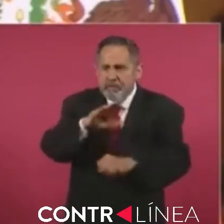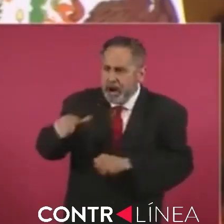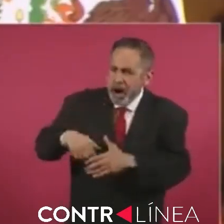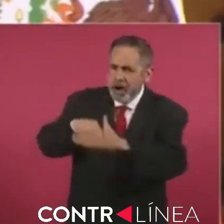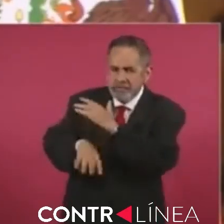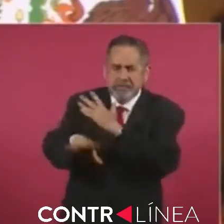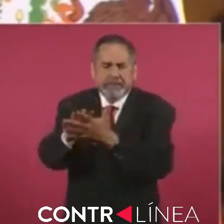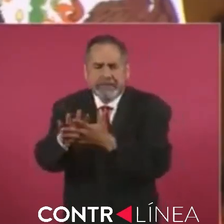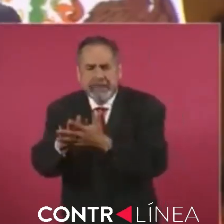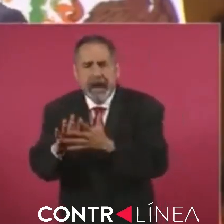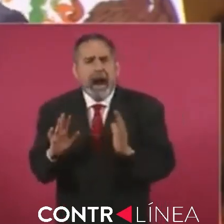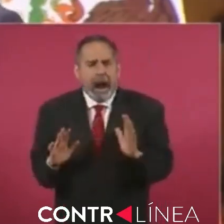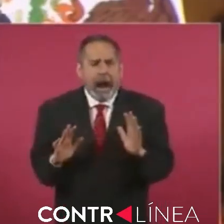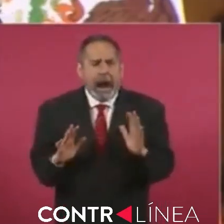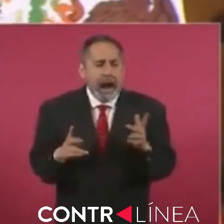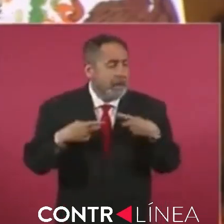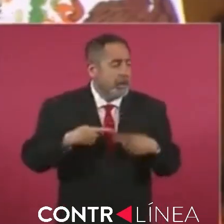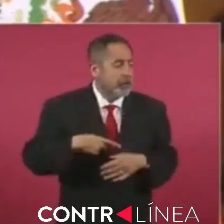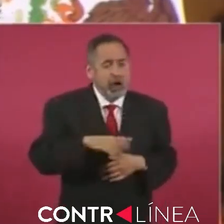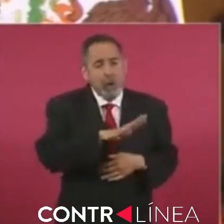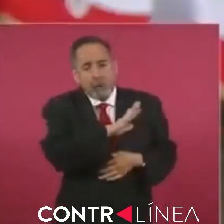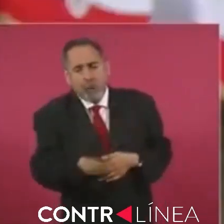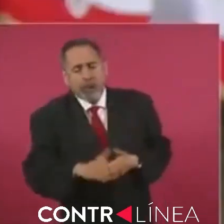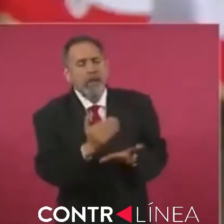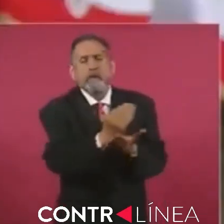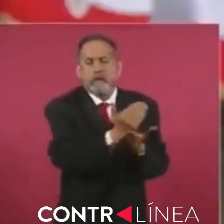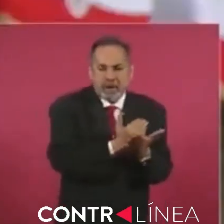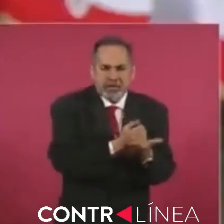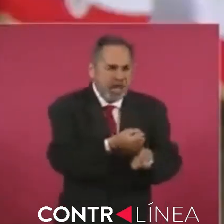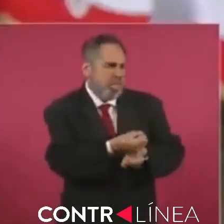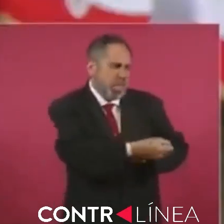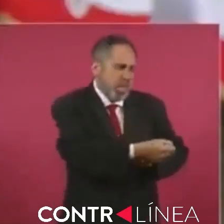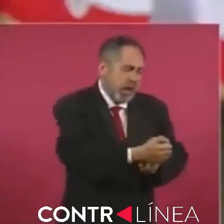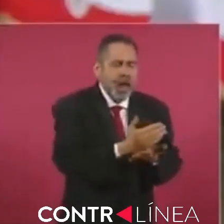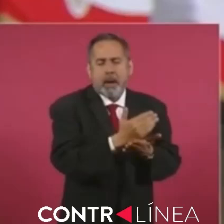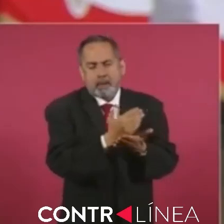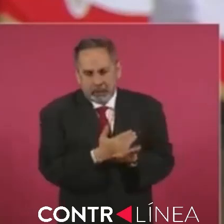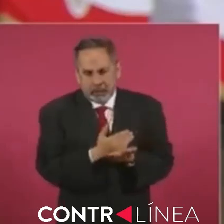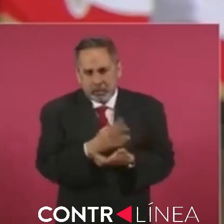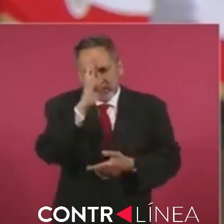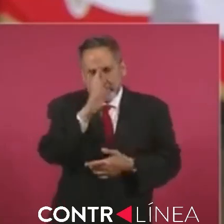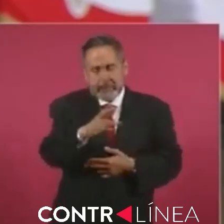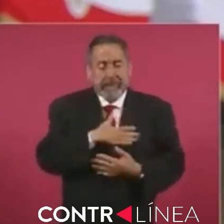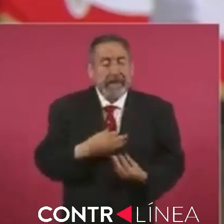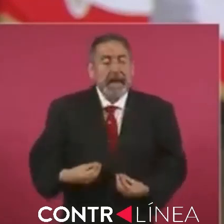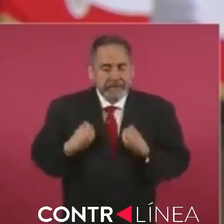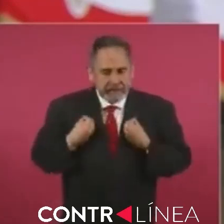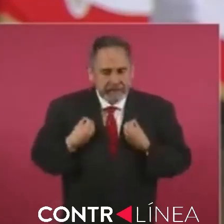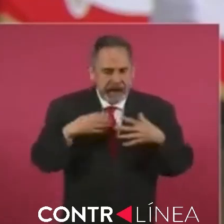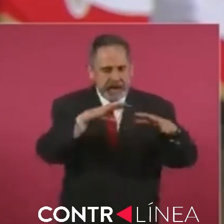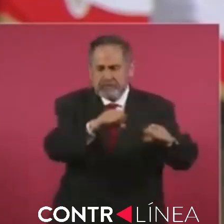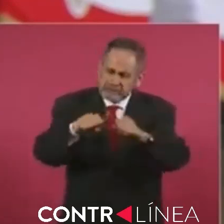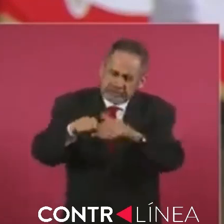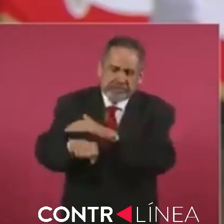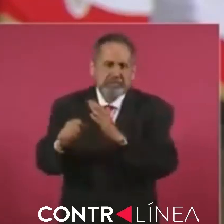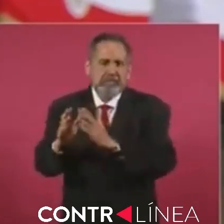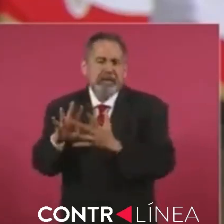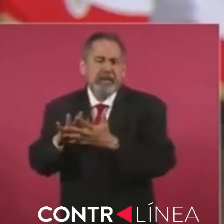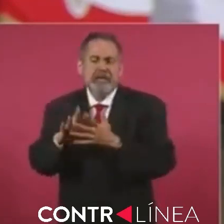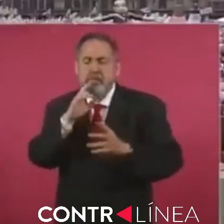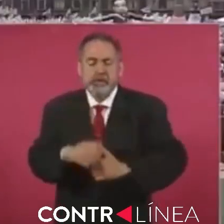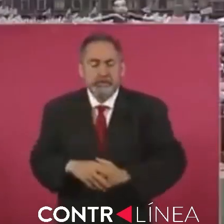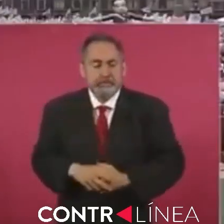decir, hubo menos uso de la fuerza y más respeto a la vida. En mayo